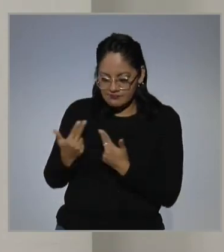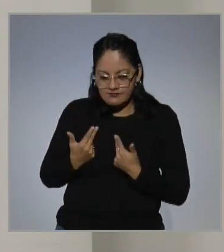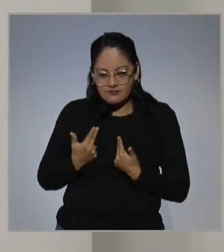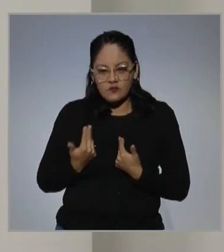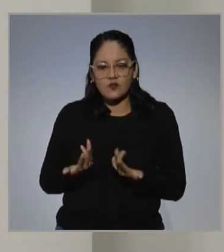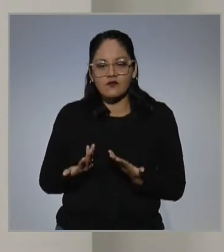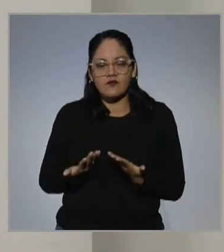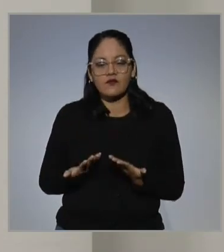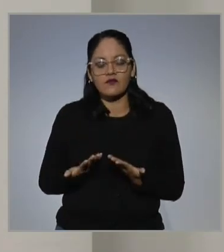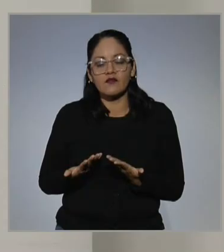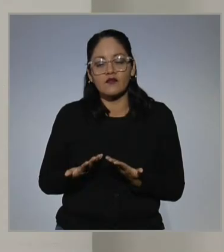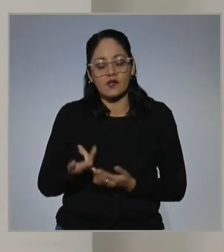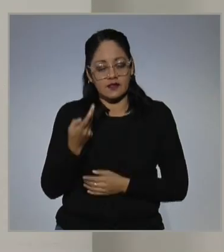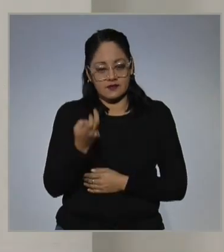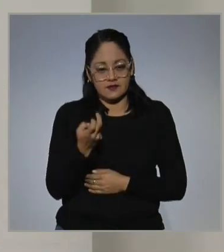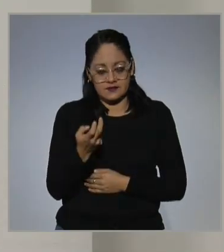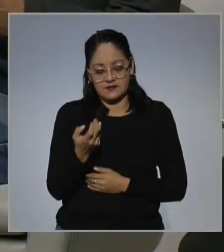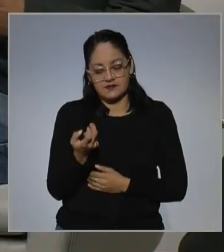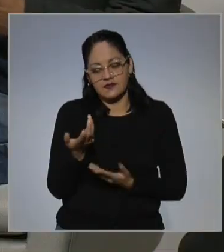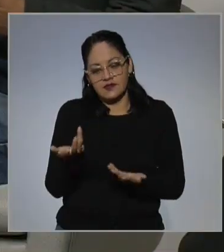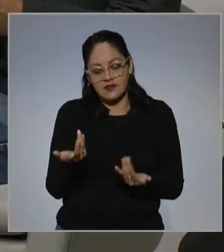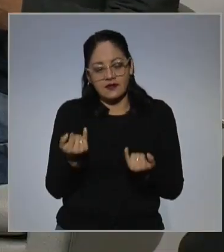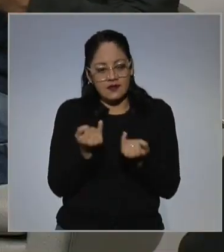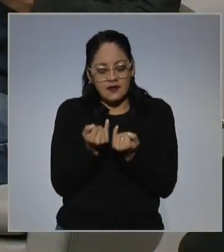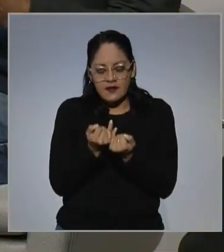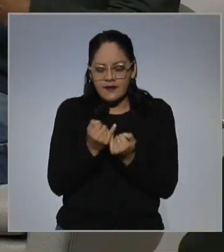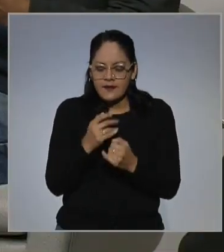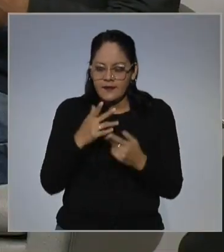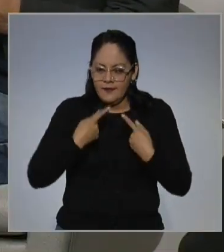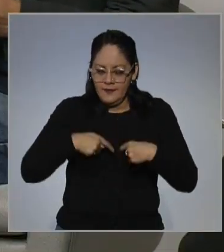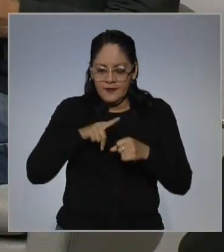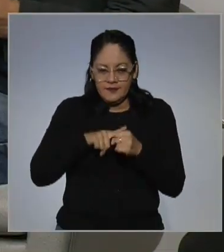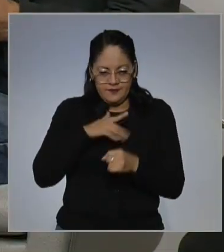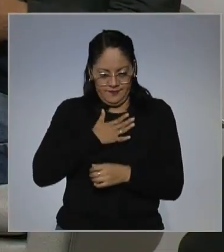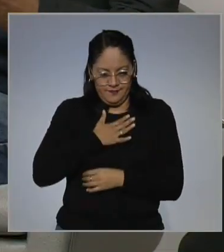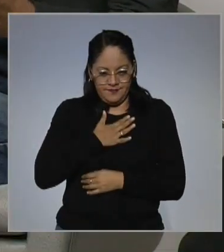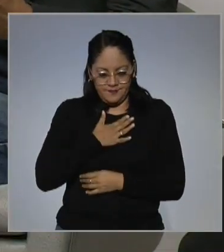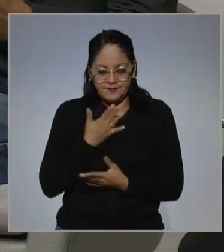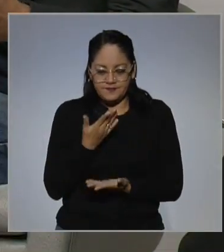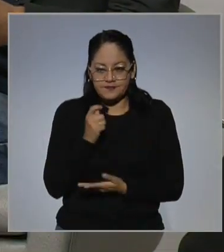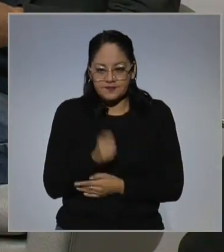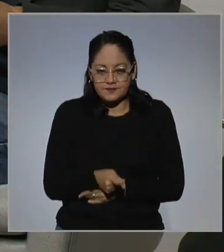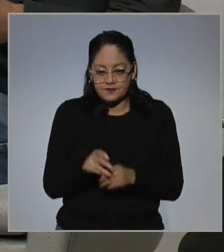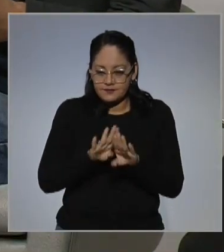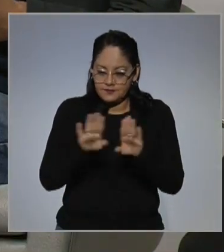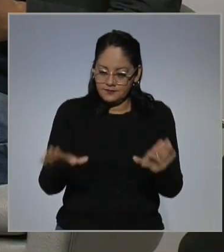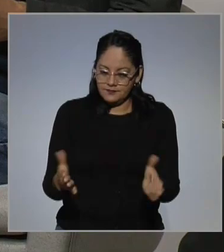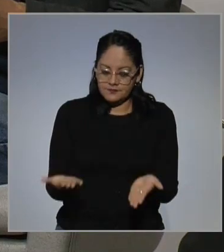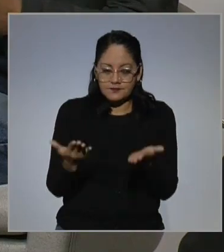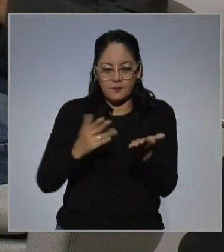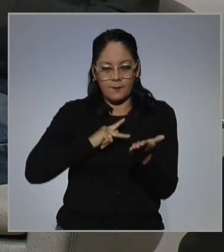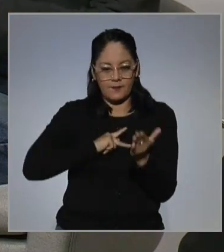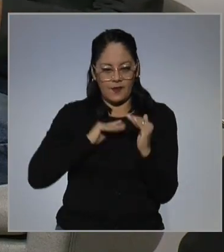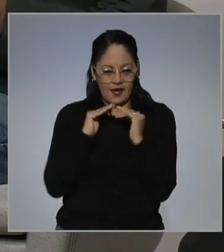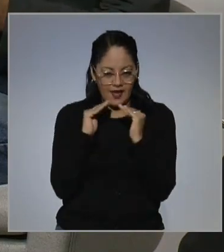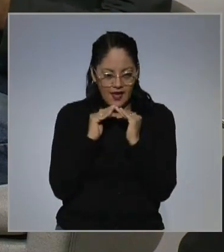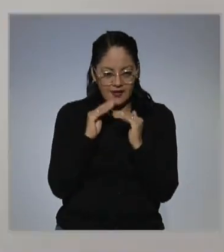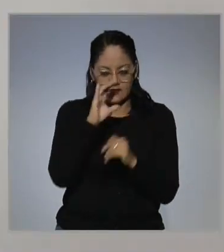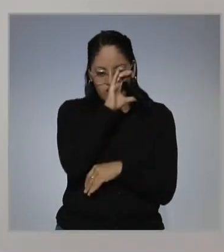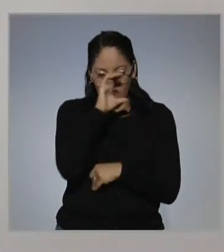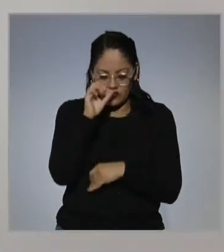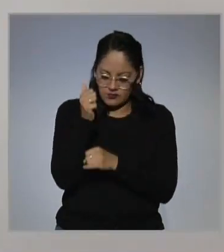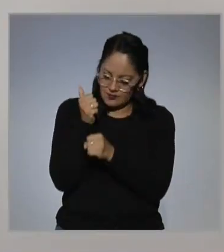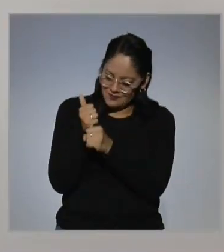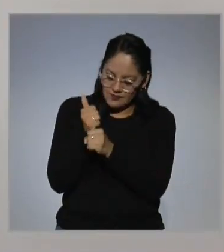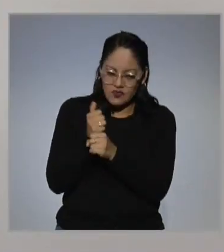o antepasada. Y decía que además es en el ámbito muy personal, en la ofrenda en casa, con la foto de la